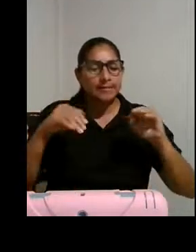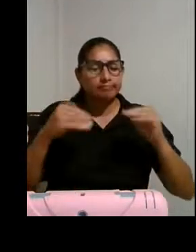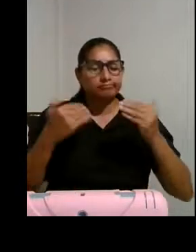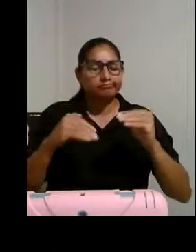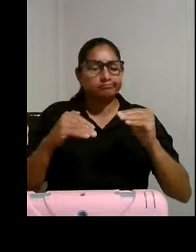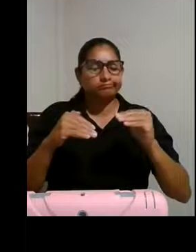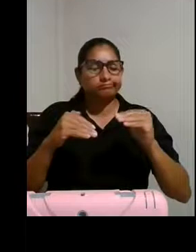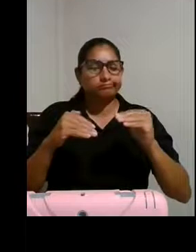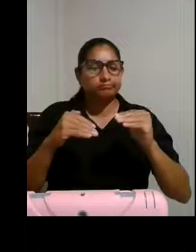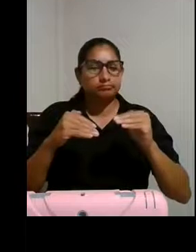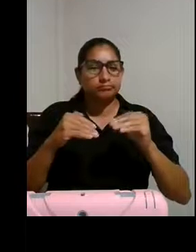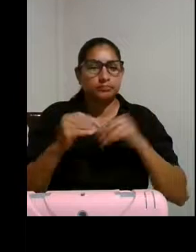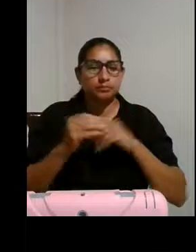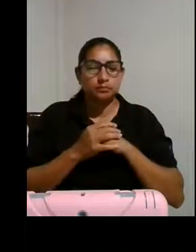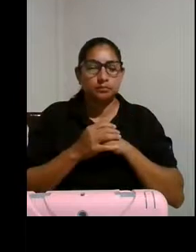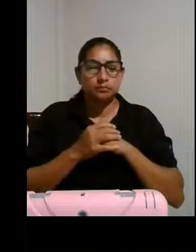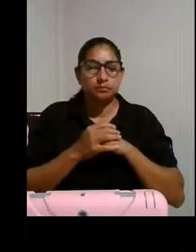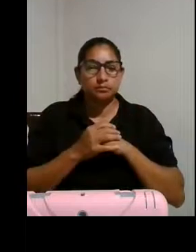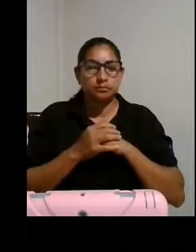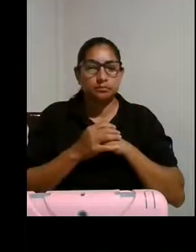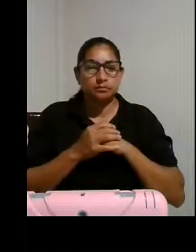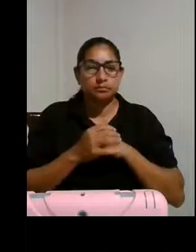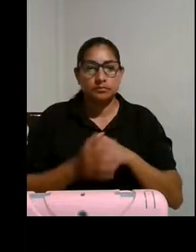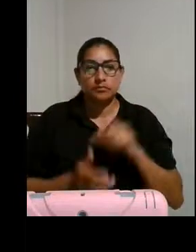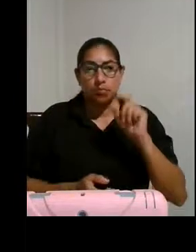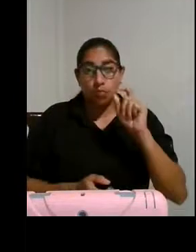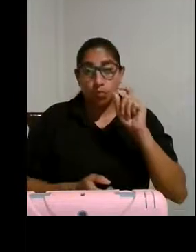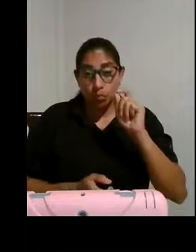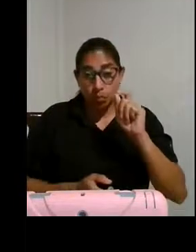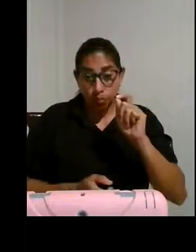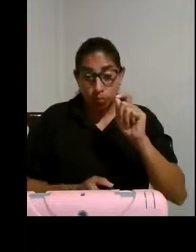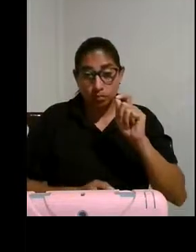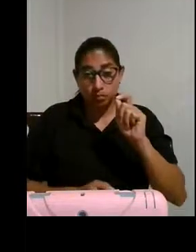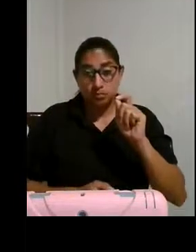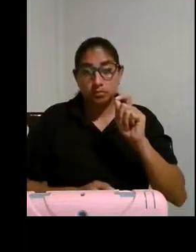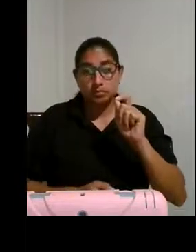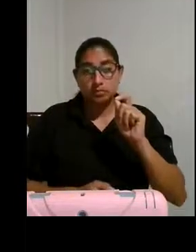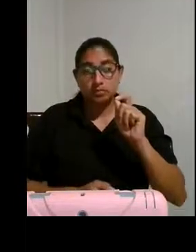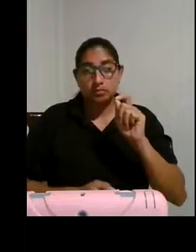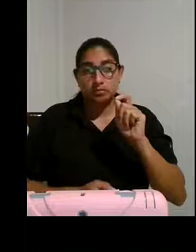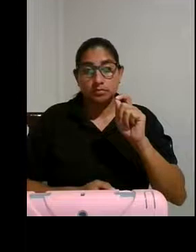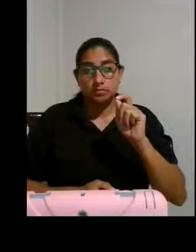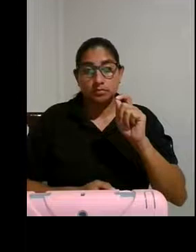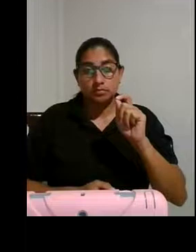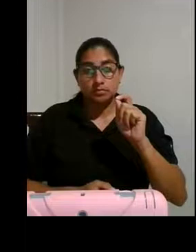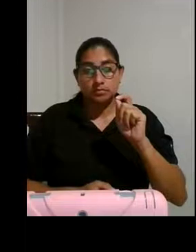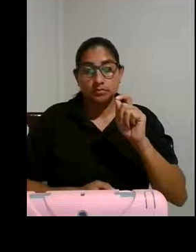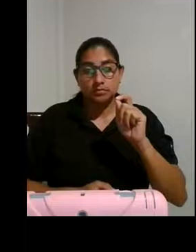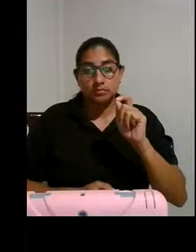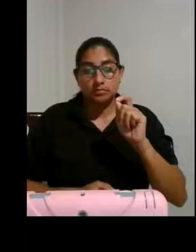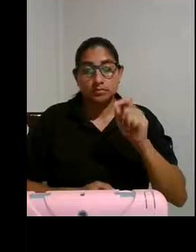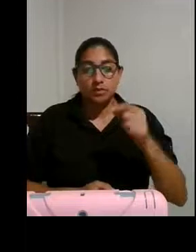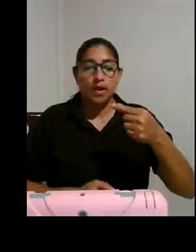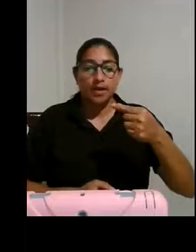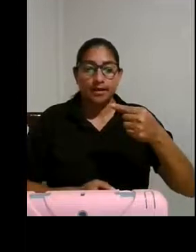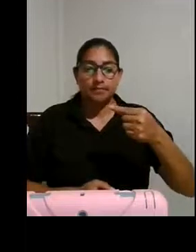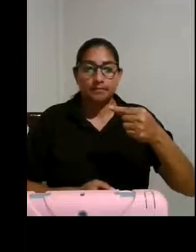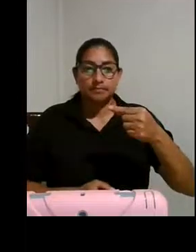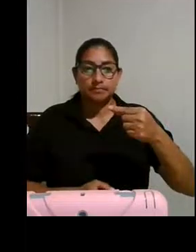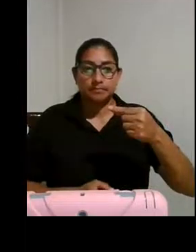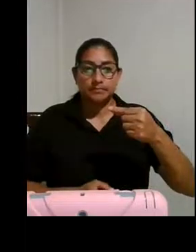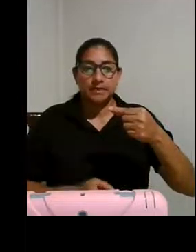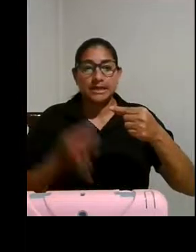que tomemos este punto que está acá, que lo represento por la letra G, y tratemos